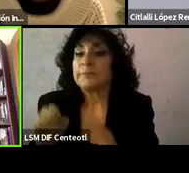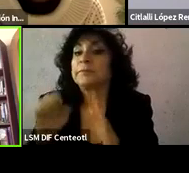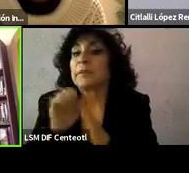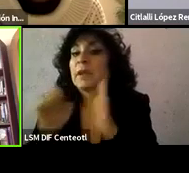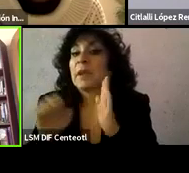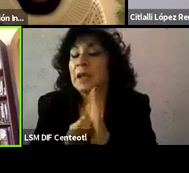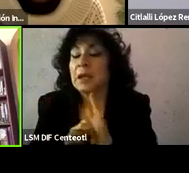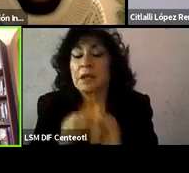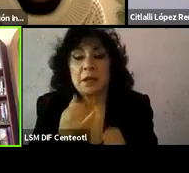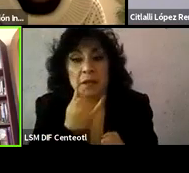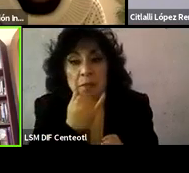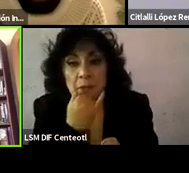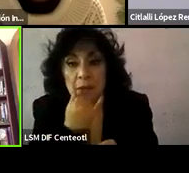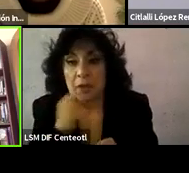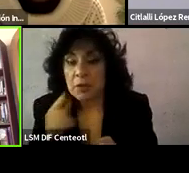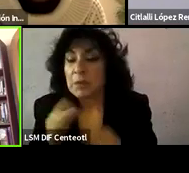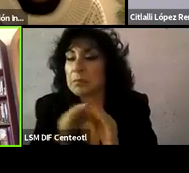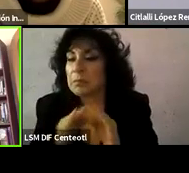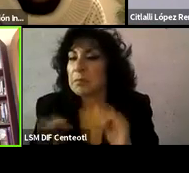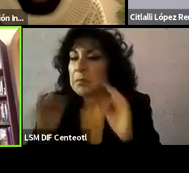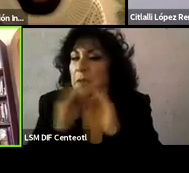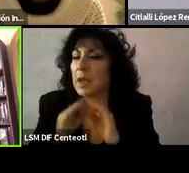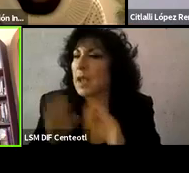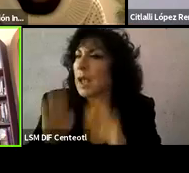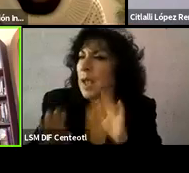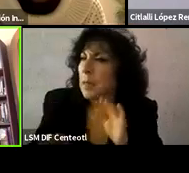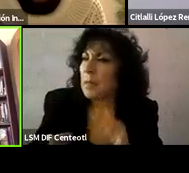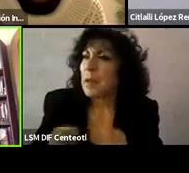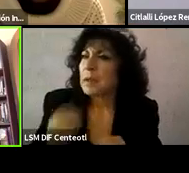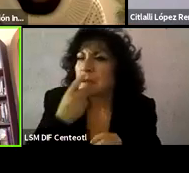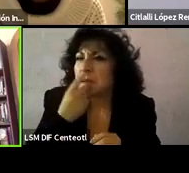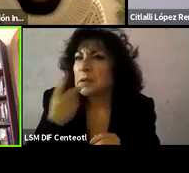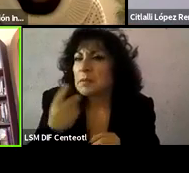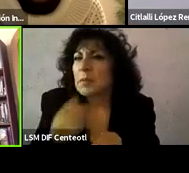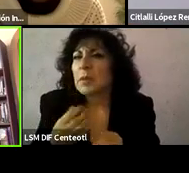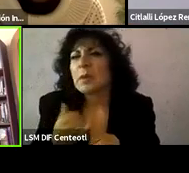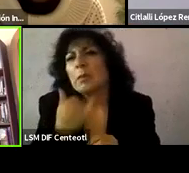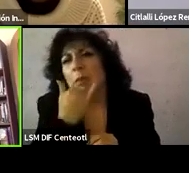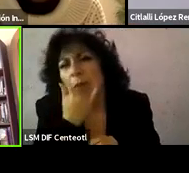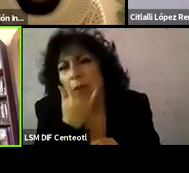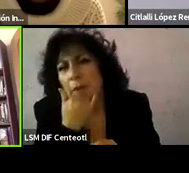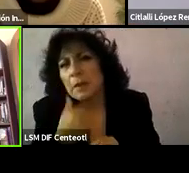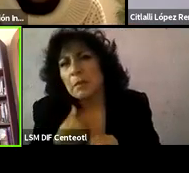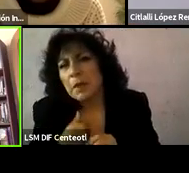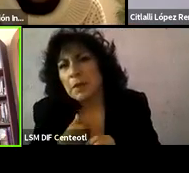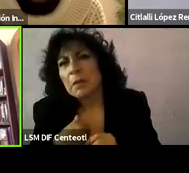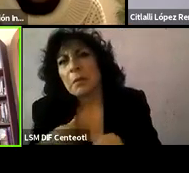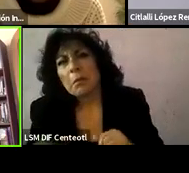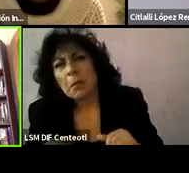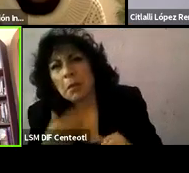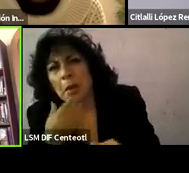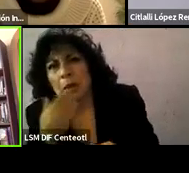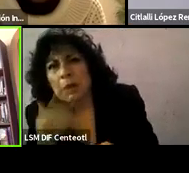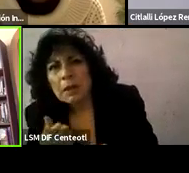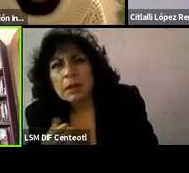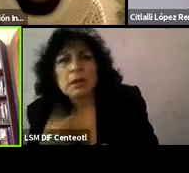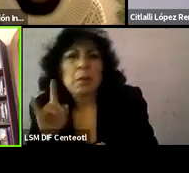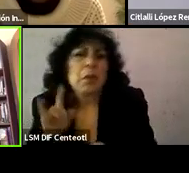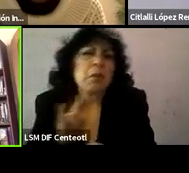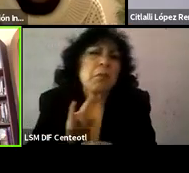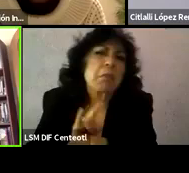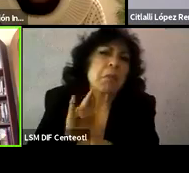muchas veces decimos perdóname de lo que te hice y realmente son como de dientes para afuera, ¿no? No